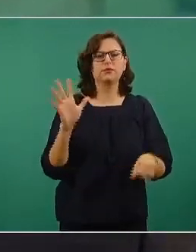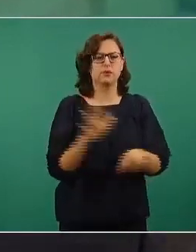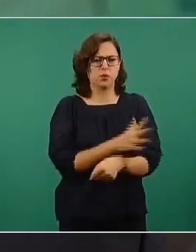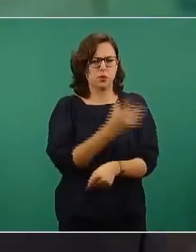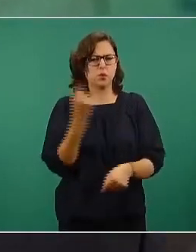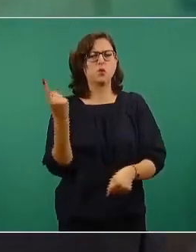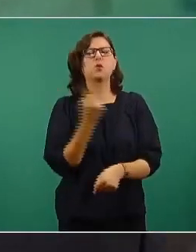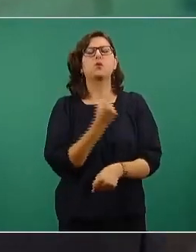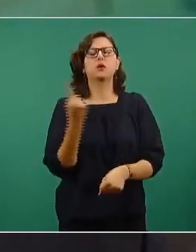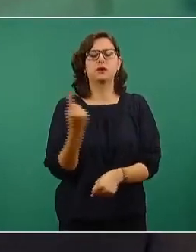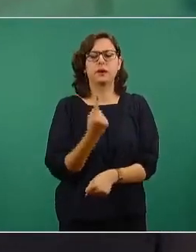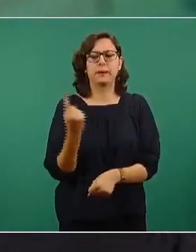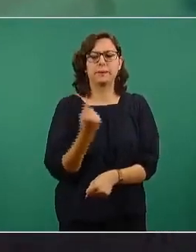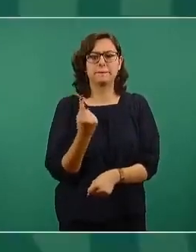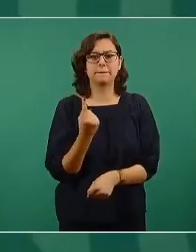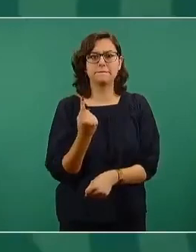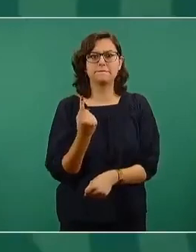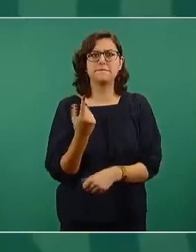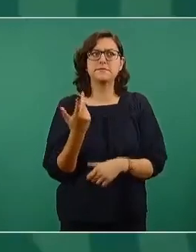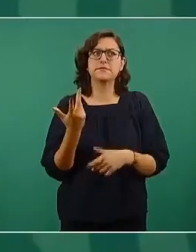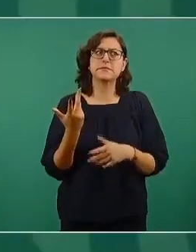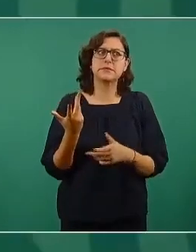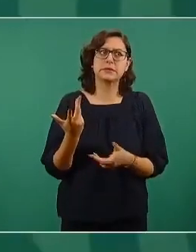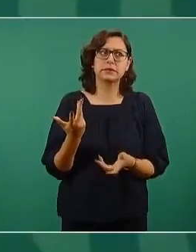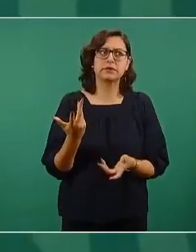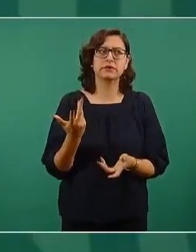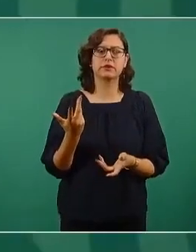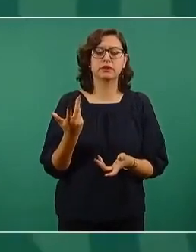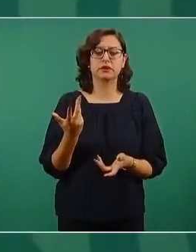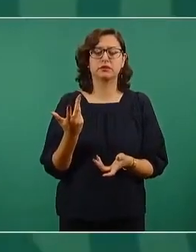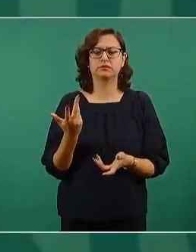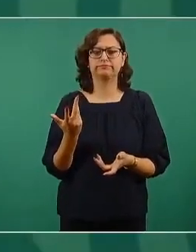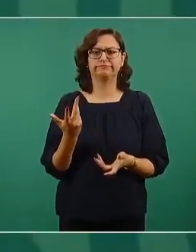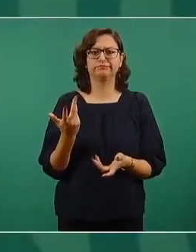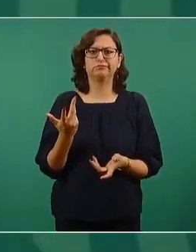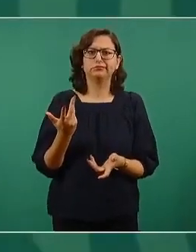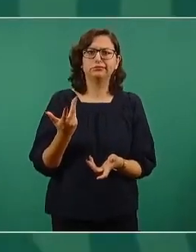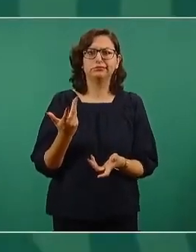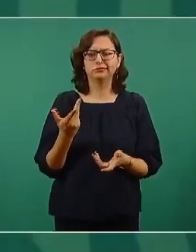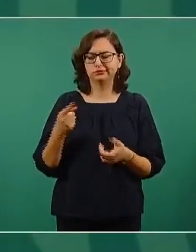porque se argumentó,